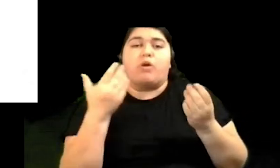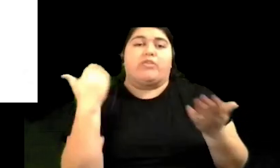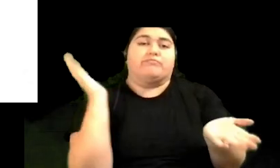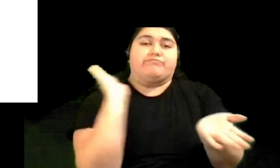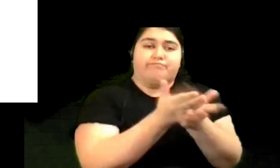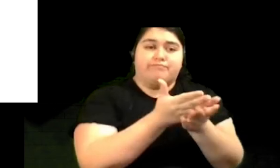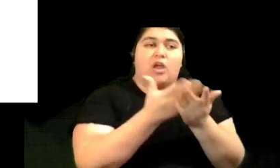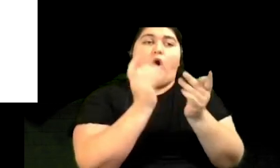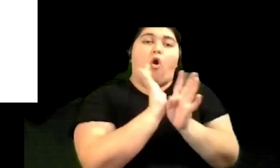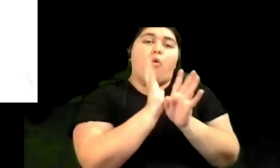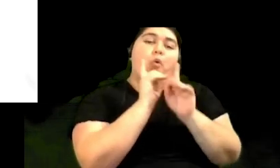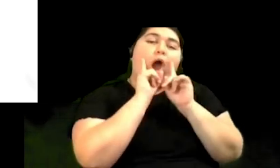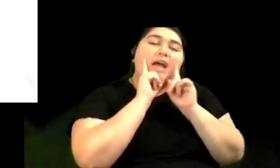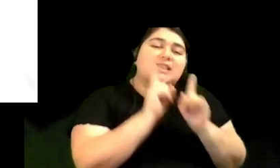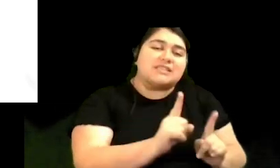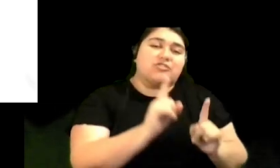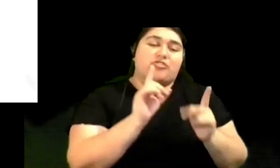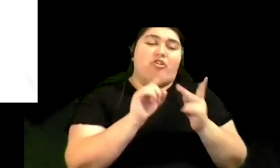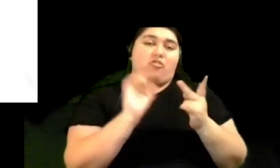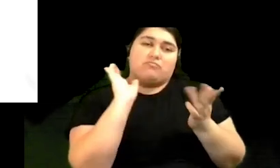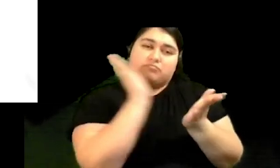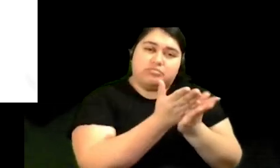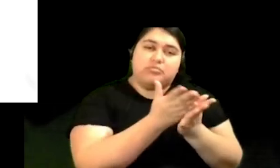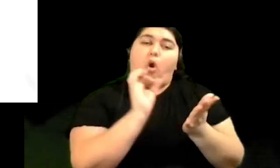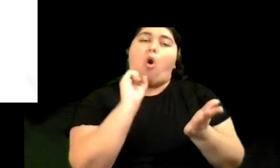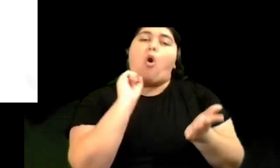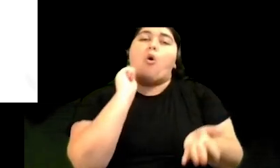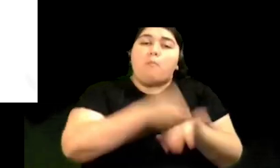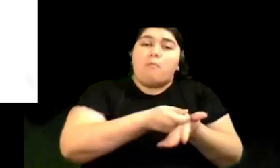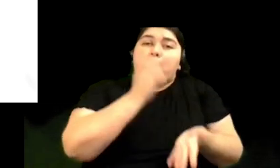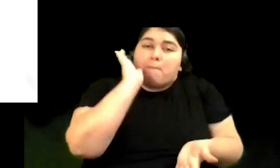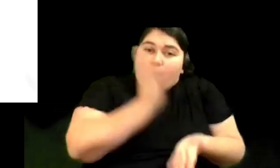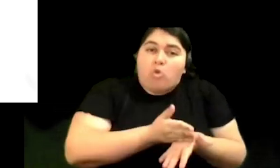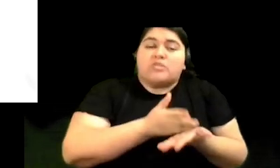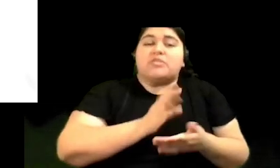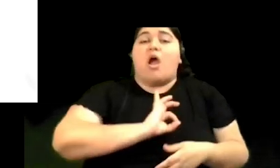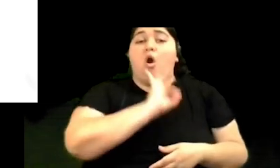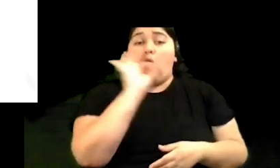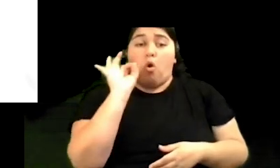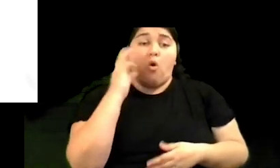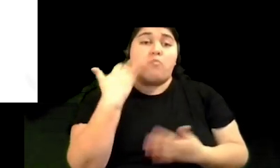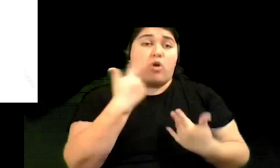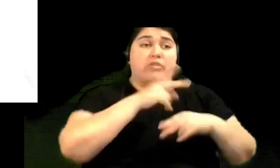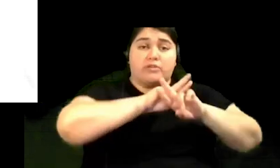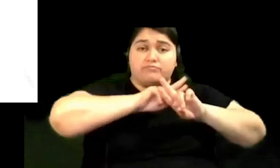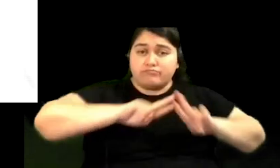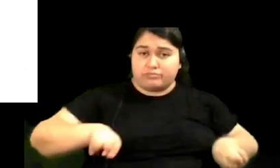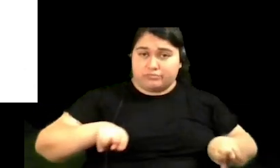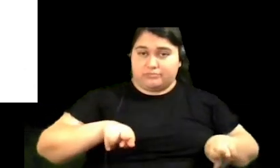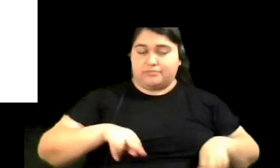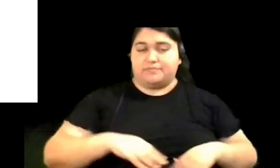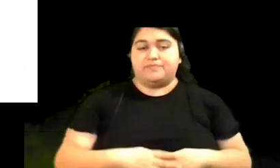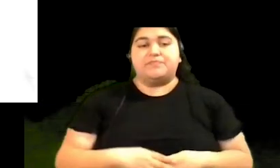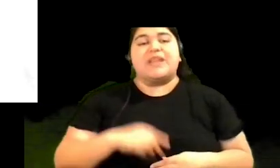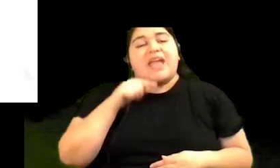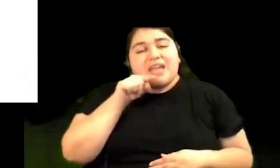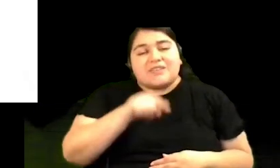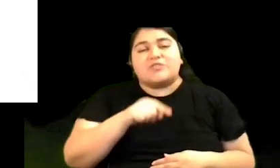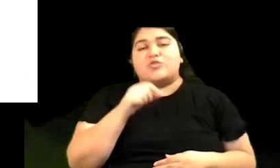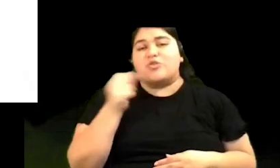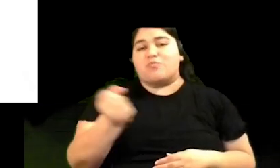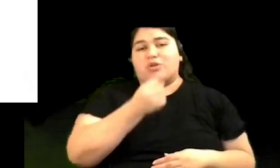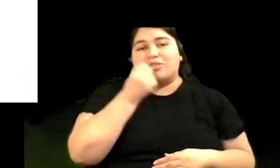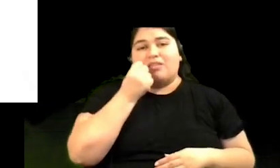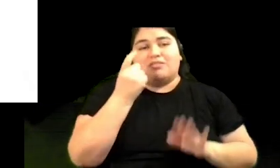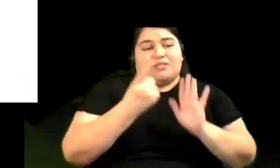a atención, se puede aplicar algún tipo de multa o se puede producir la clausura del establecimiento. Entonces hay que tener en cuenta estos